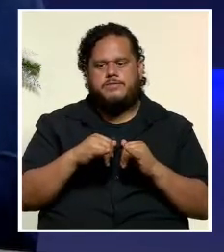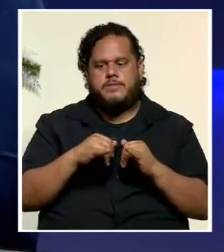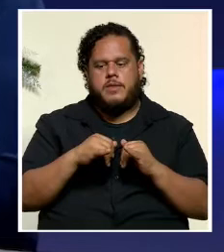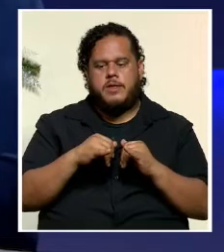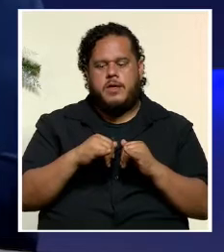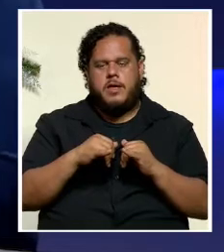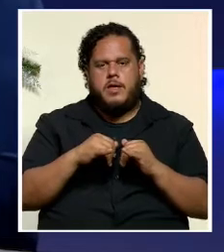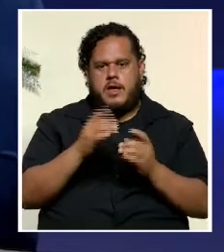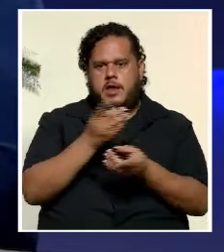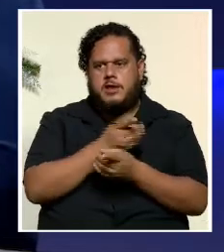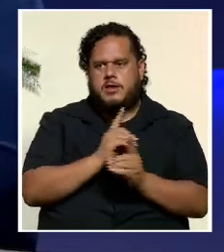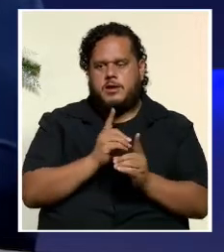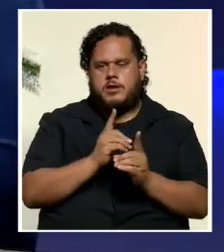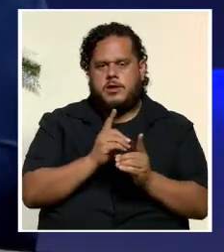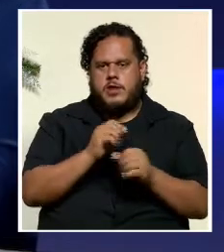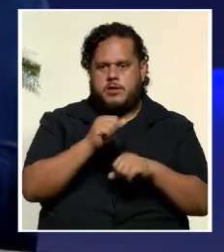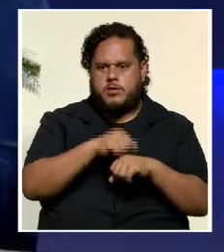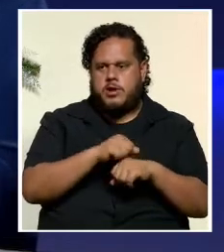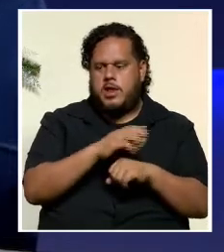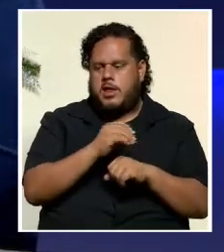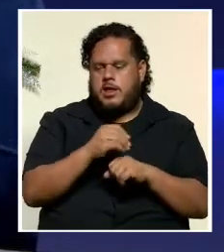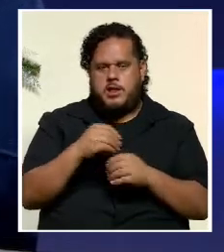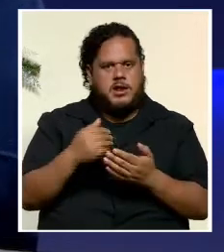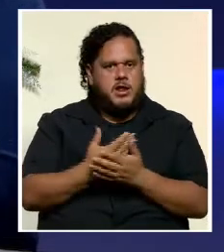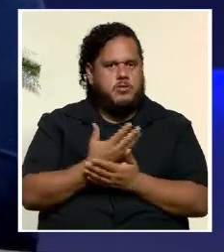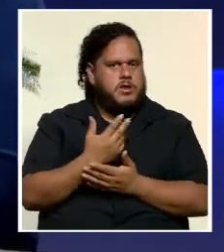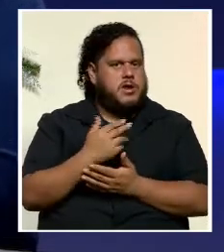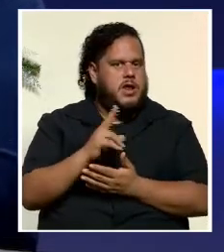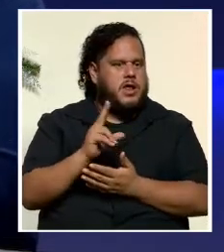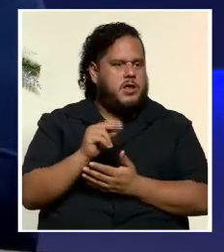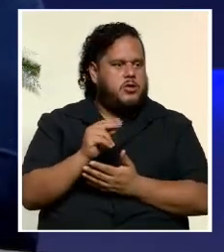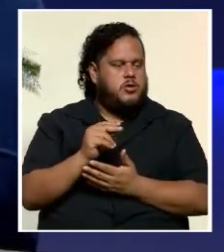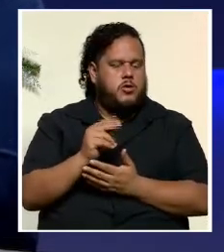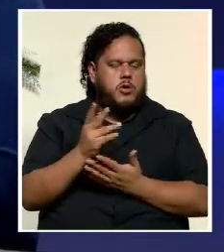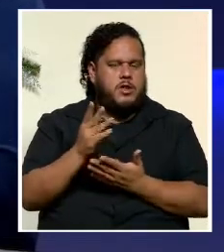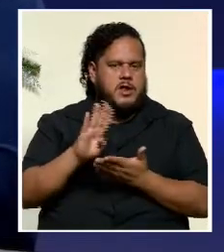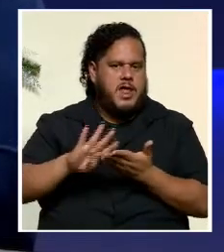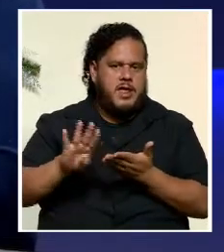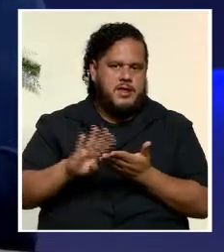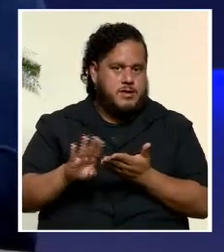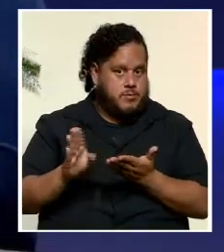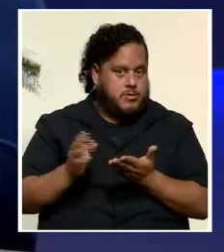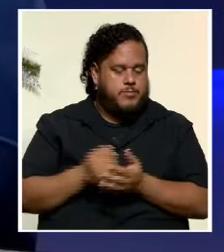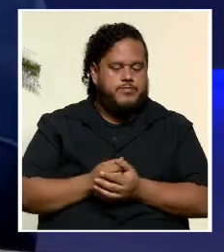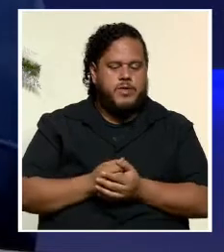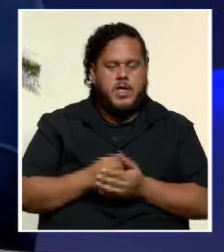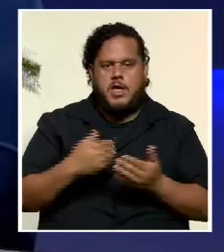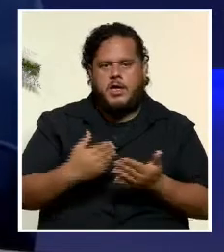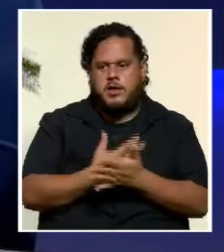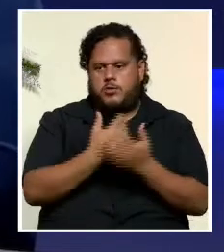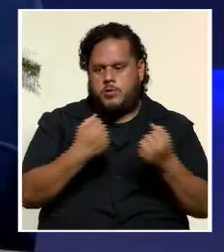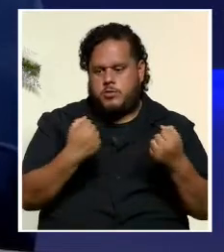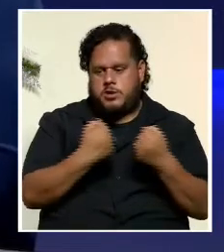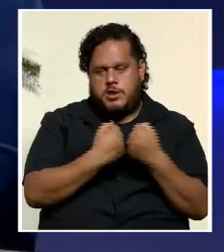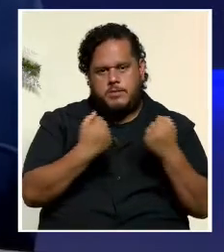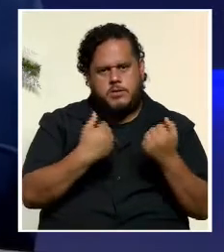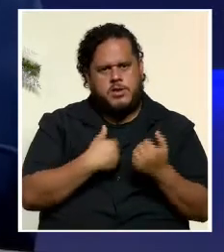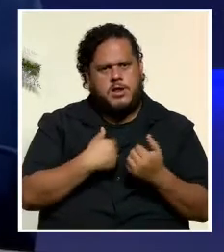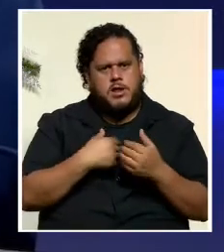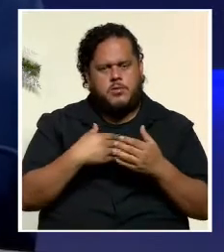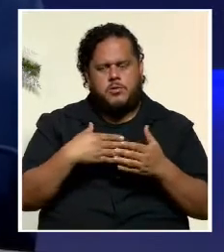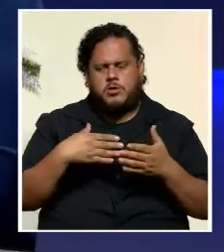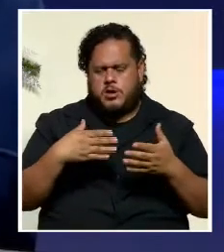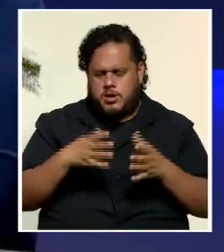en las democracias consolidadas, y la nuestra no es la excepción tampoco. Y en los nuevos desafíos tenemos enormes